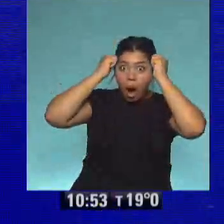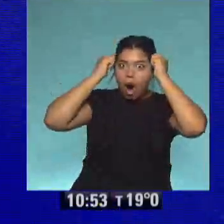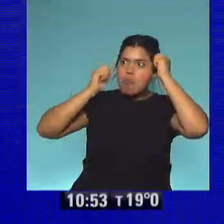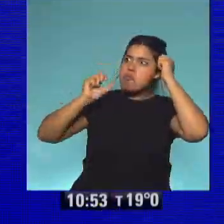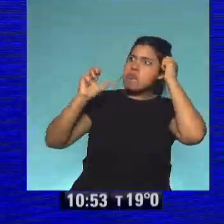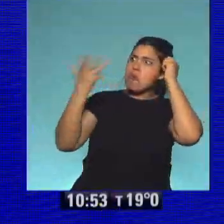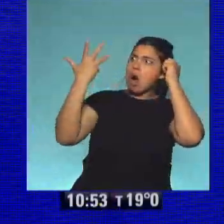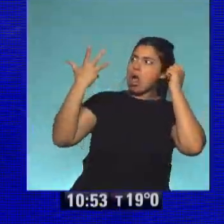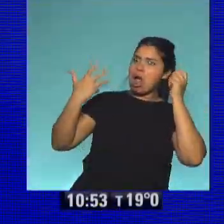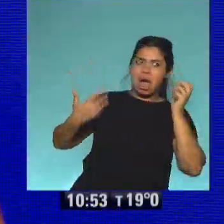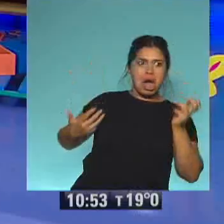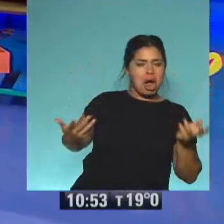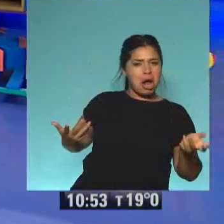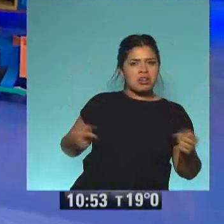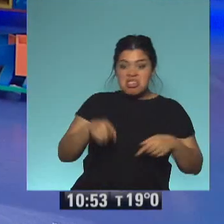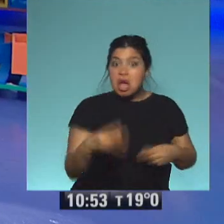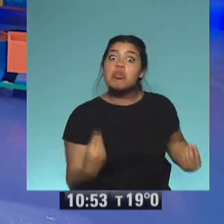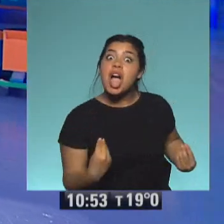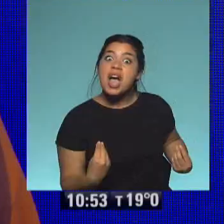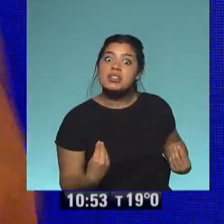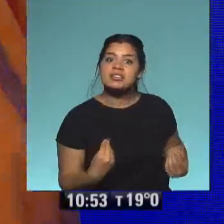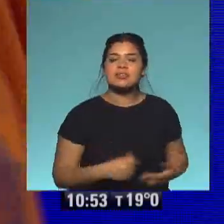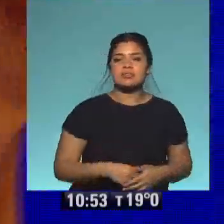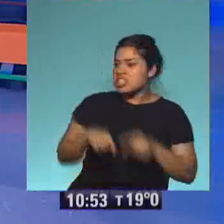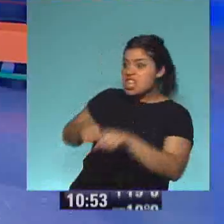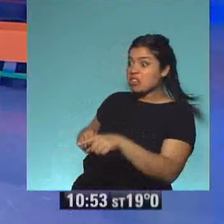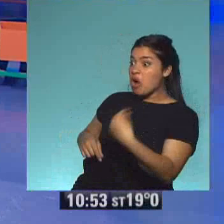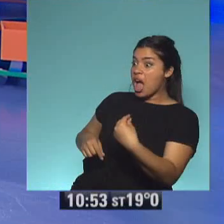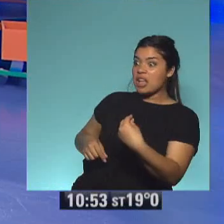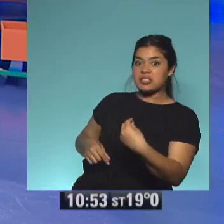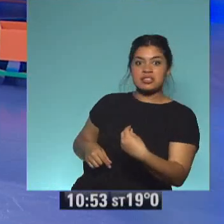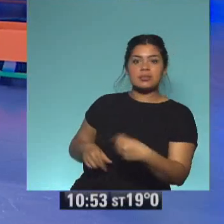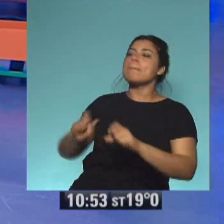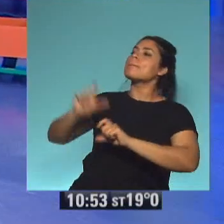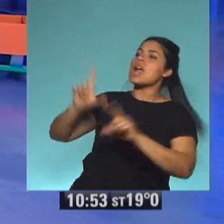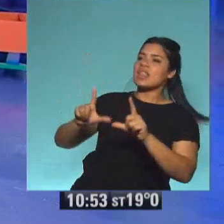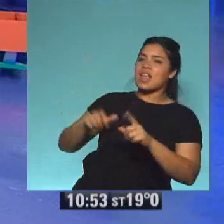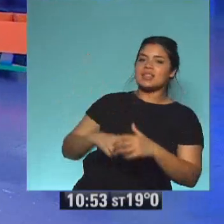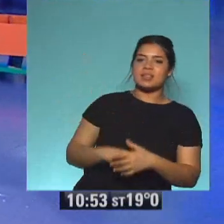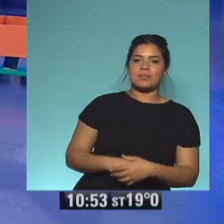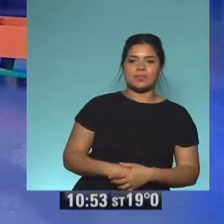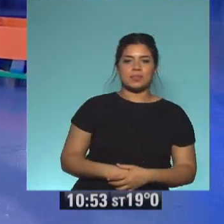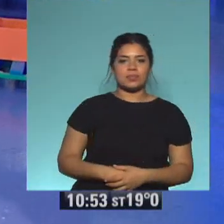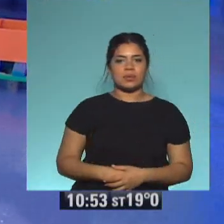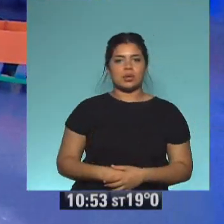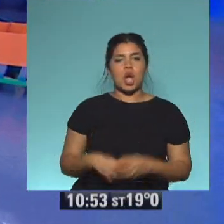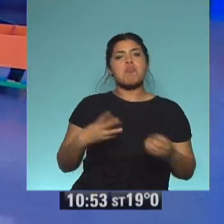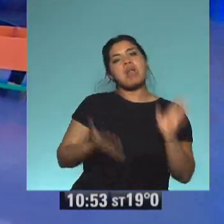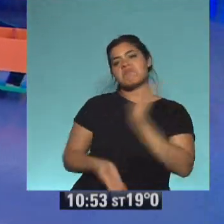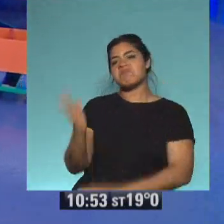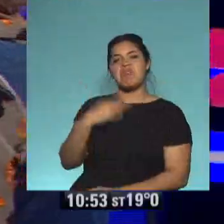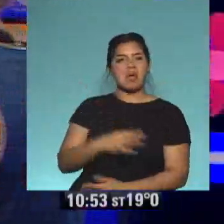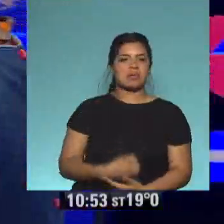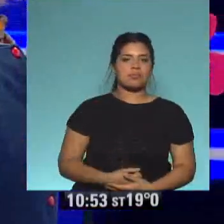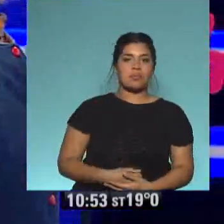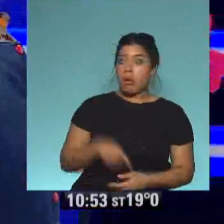moderno! Sí, bastante más moderno. ¿Y esto qué es? Esto es un... ¿Y esto qué es? Una pantalla. Bueno, me tengo que ir.